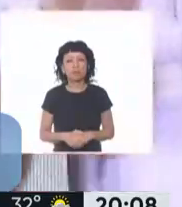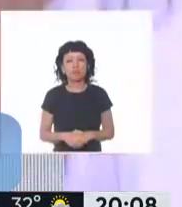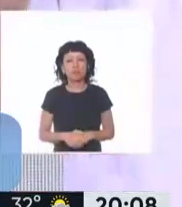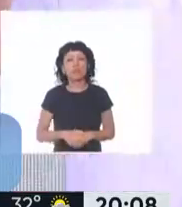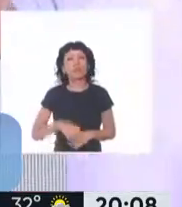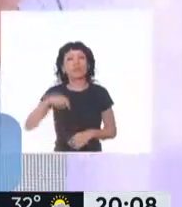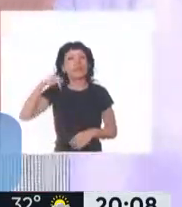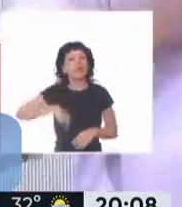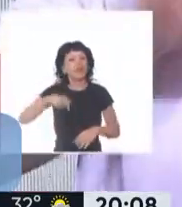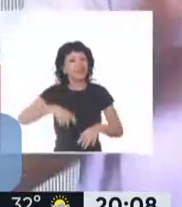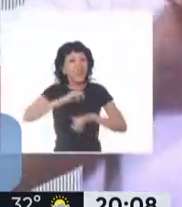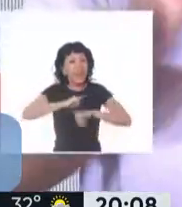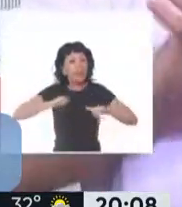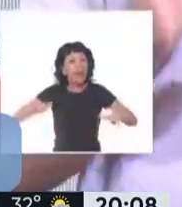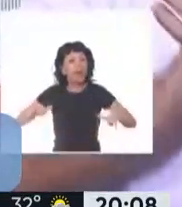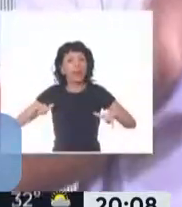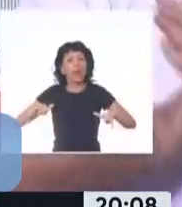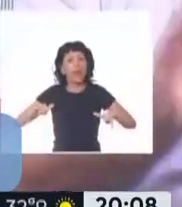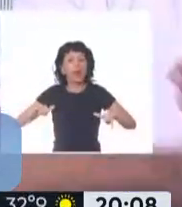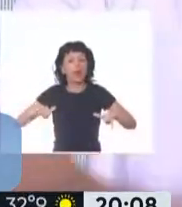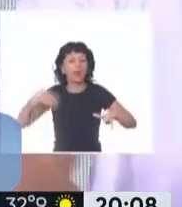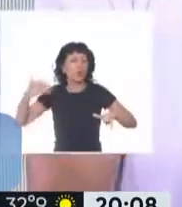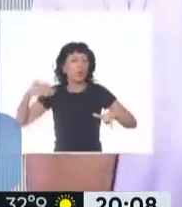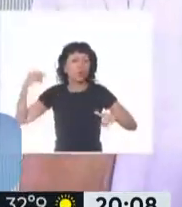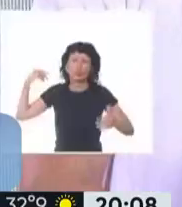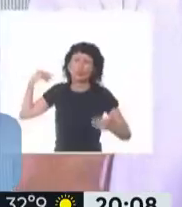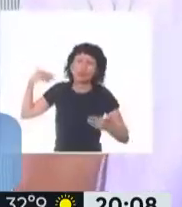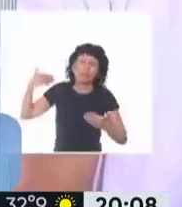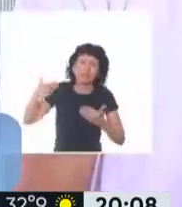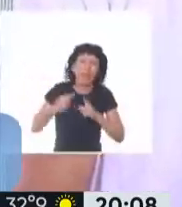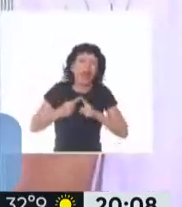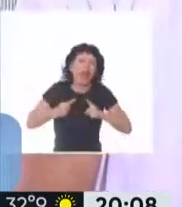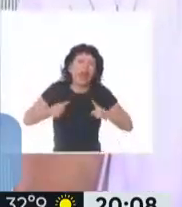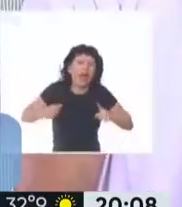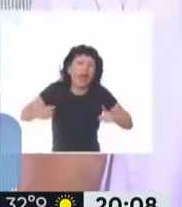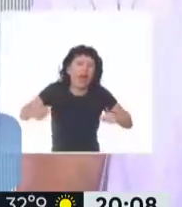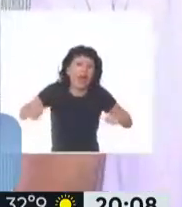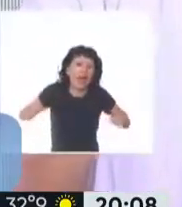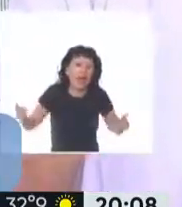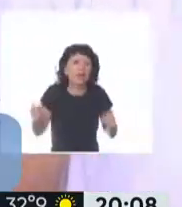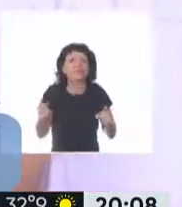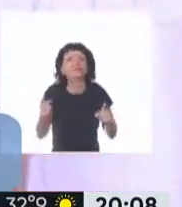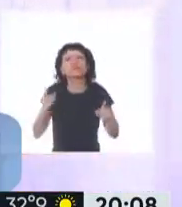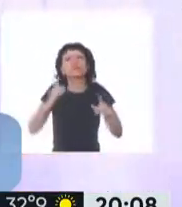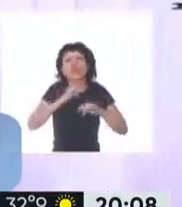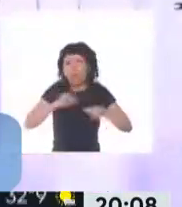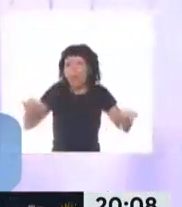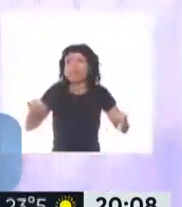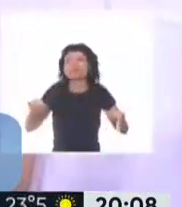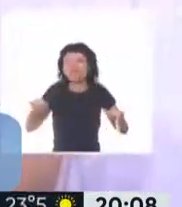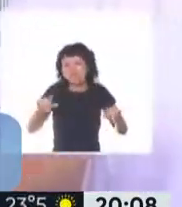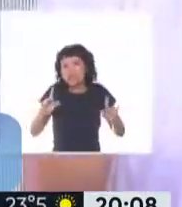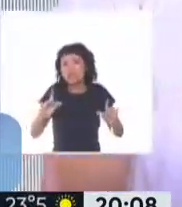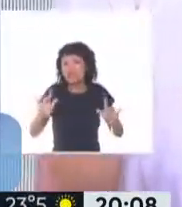Esta fue una campaña muy larga, fue una campaña difícil, que en